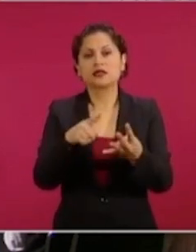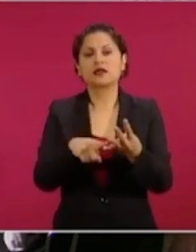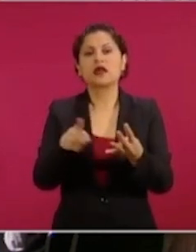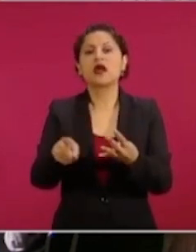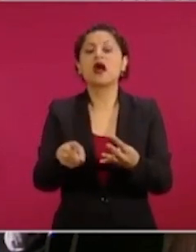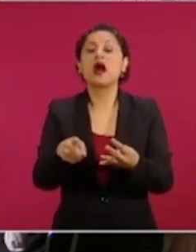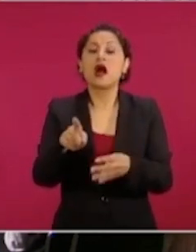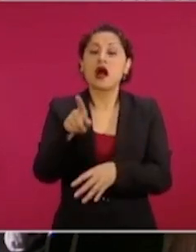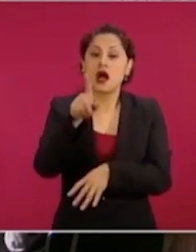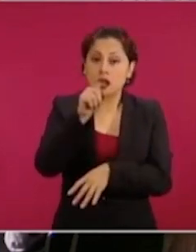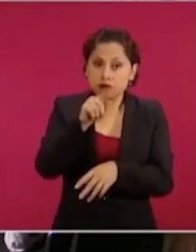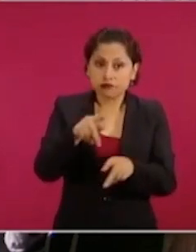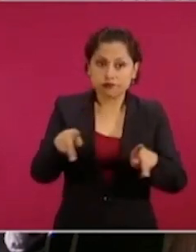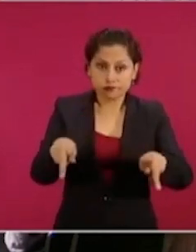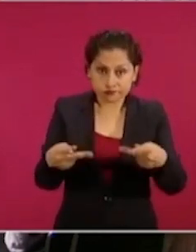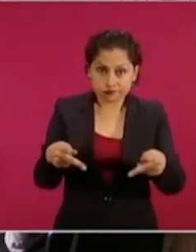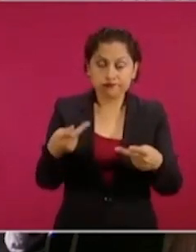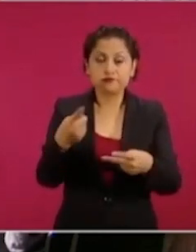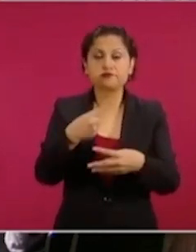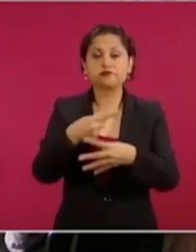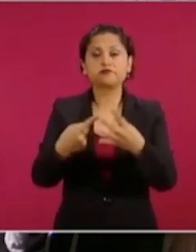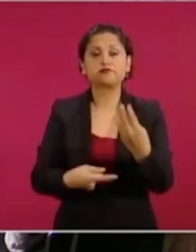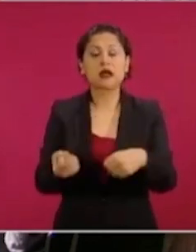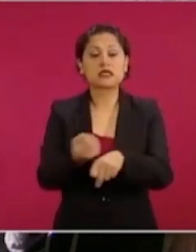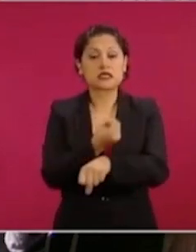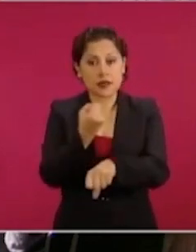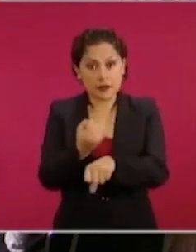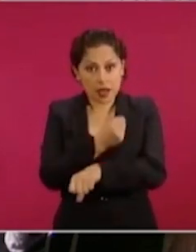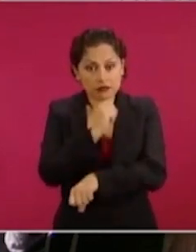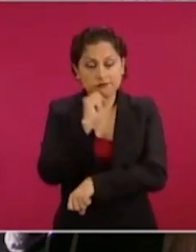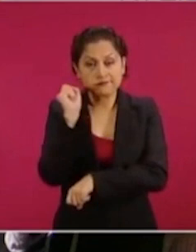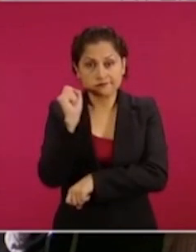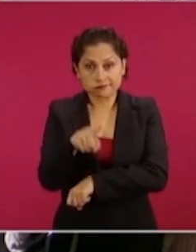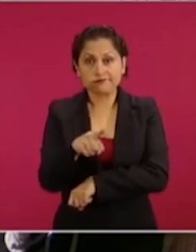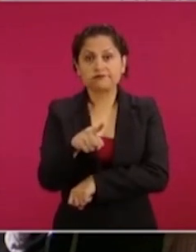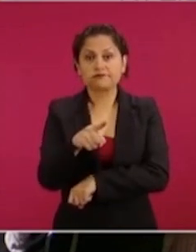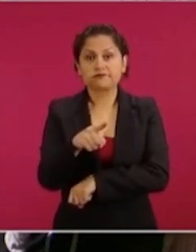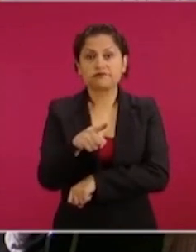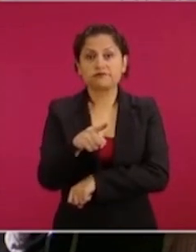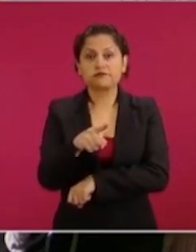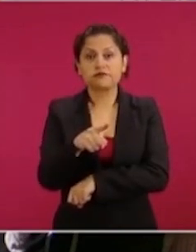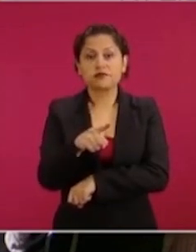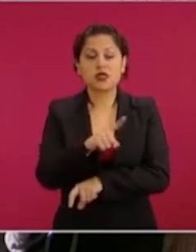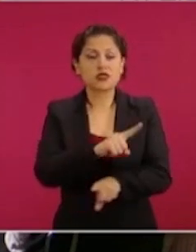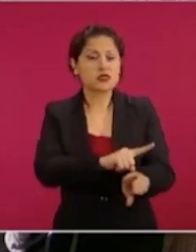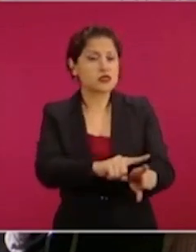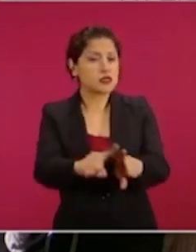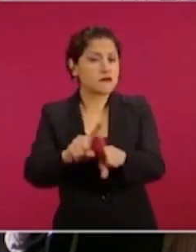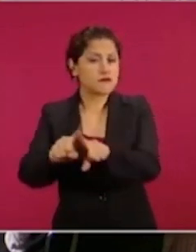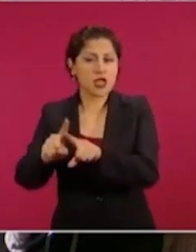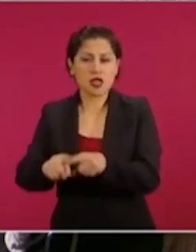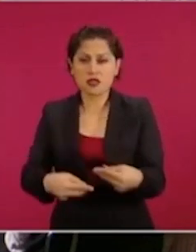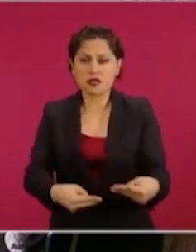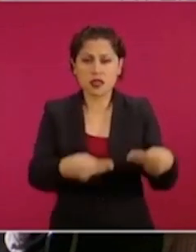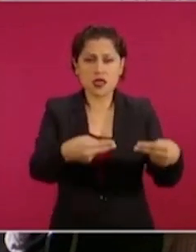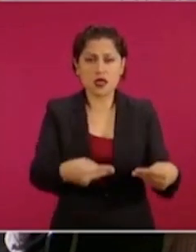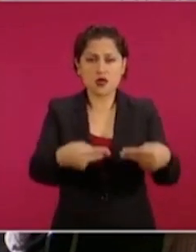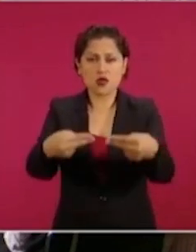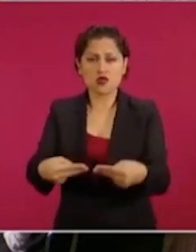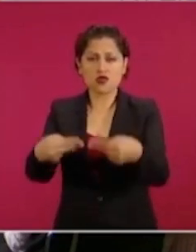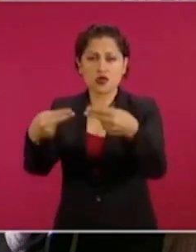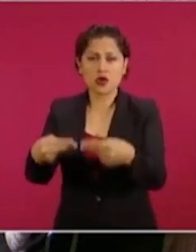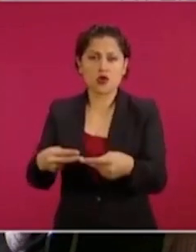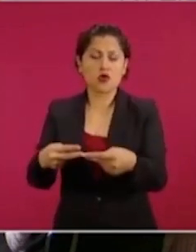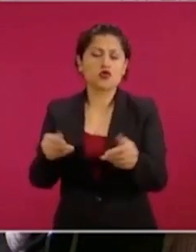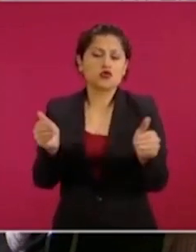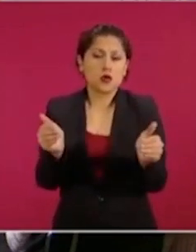carnicerías, recauderías, zapaterías también. Están incluidas todas aquellas negociaciones de pequeño